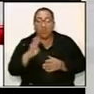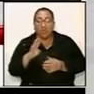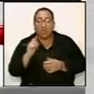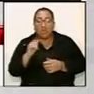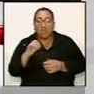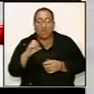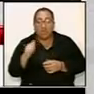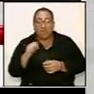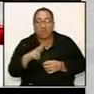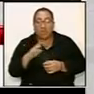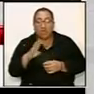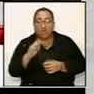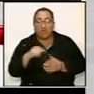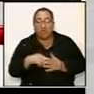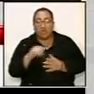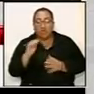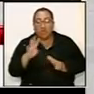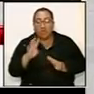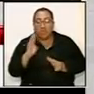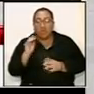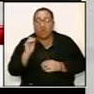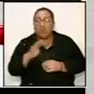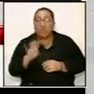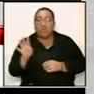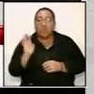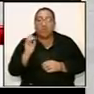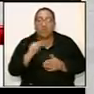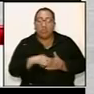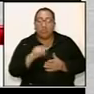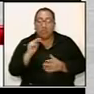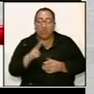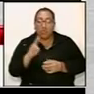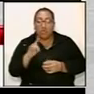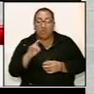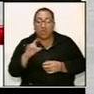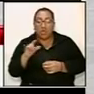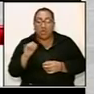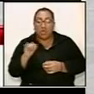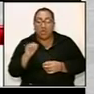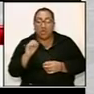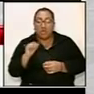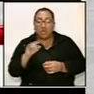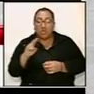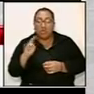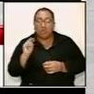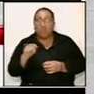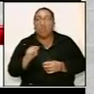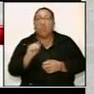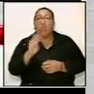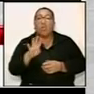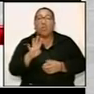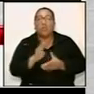Tacna 34.9%, Piura 44.2%, Ucayali